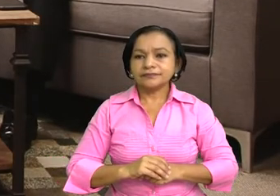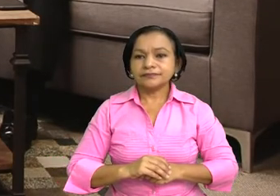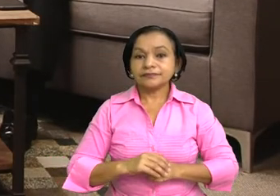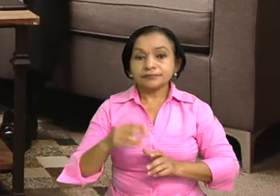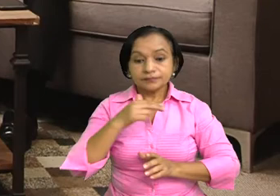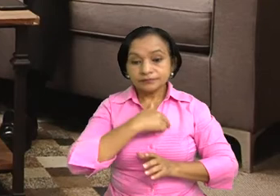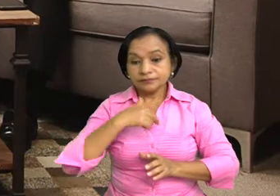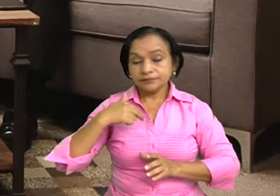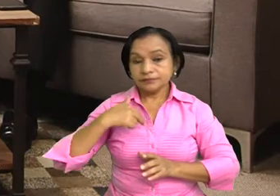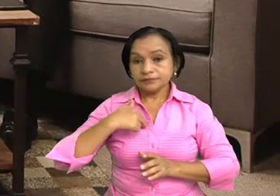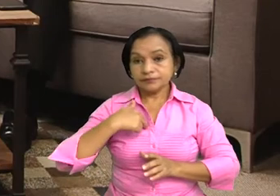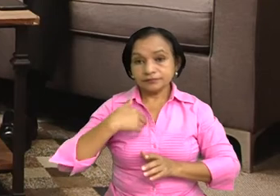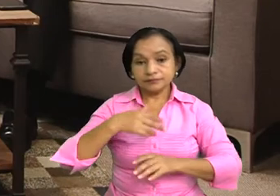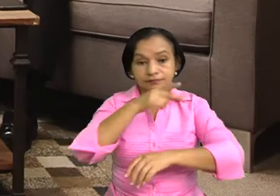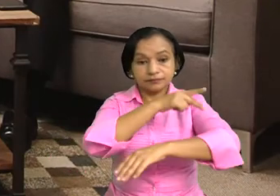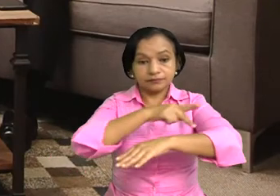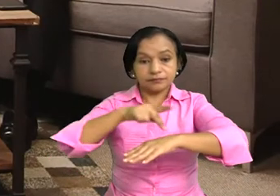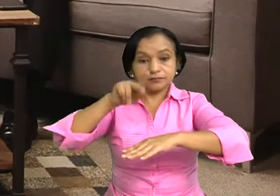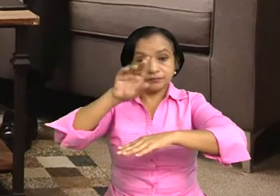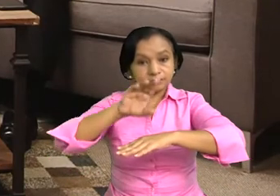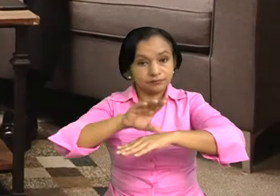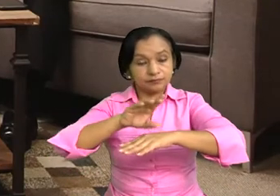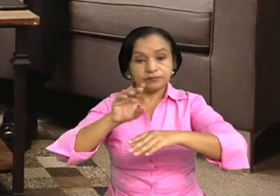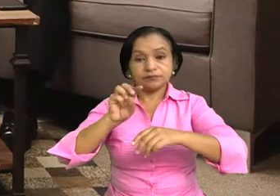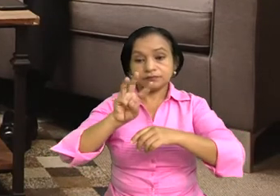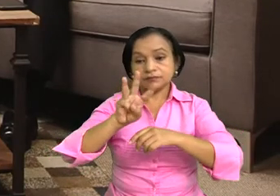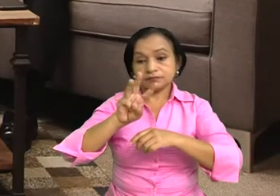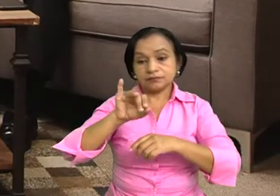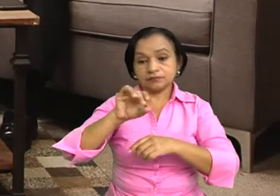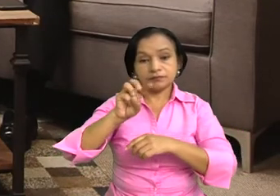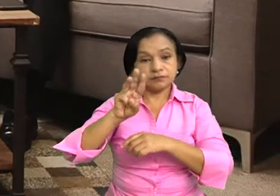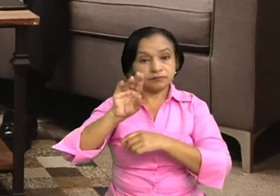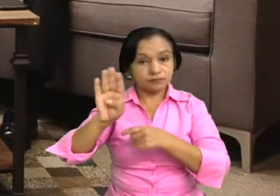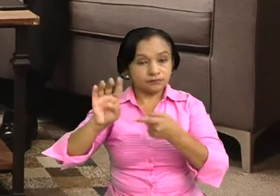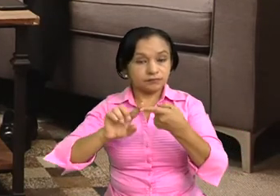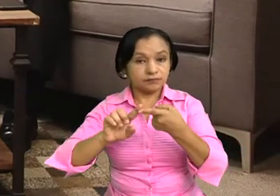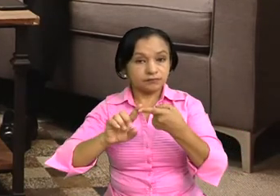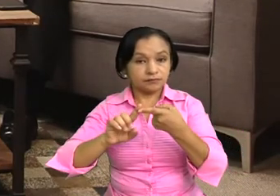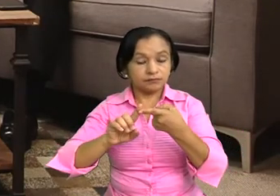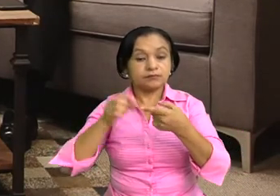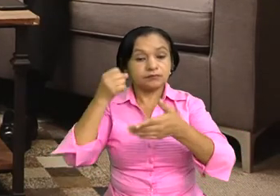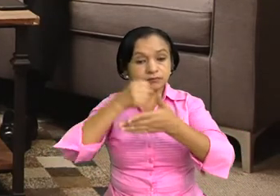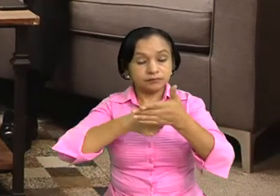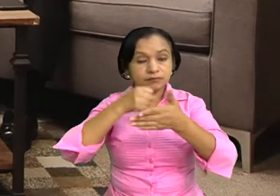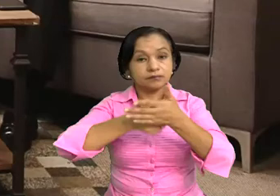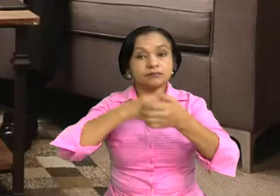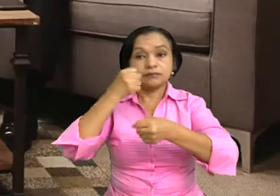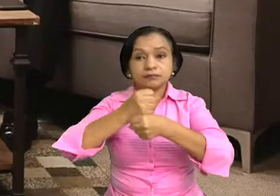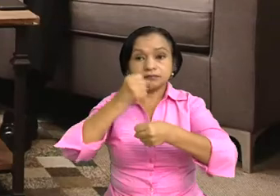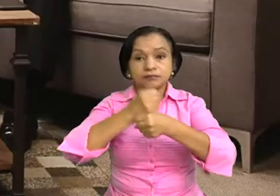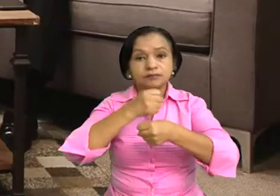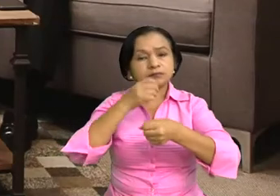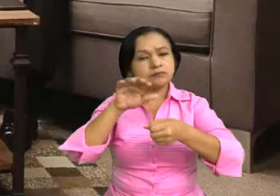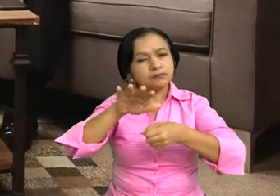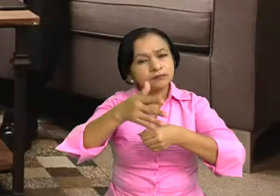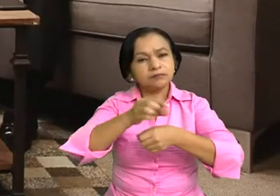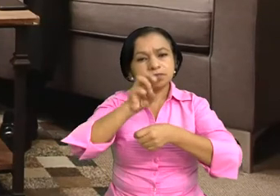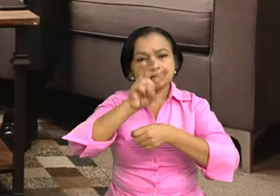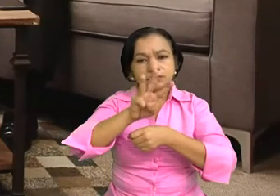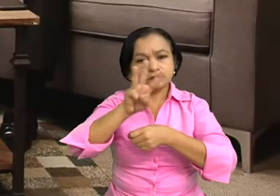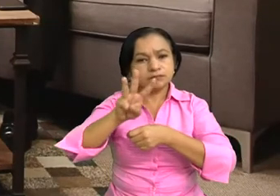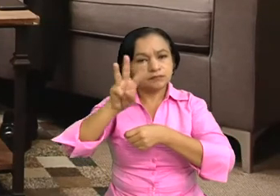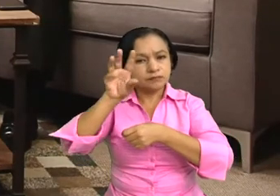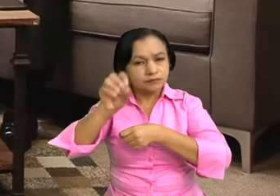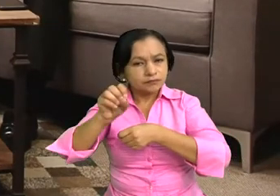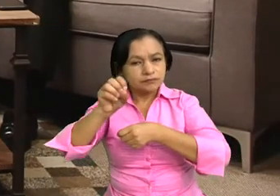Vamos a conectar a Puerto Cabezas, a Bilwi, sobre la base de un enorme esfuerzo, casi 330 kilómetros